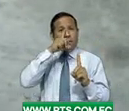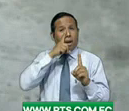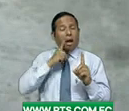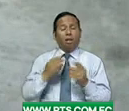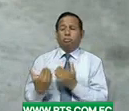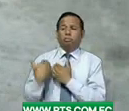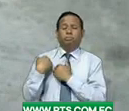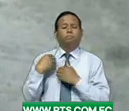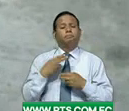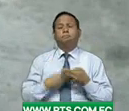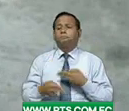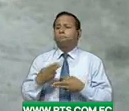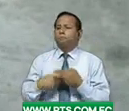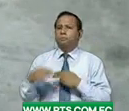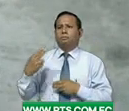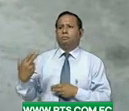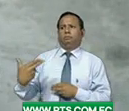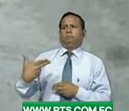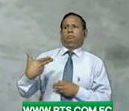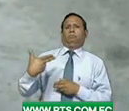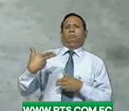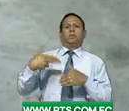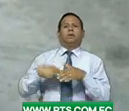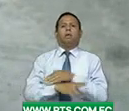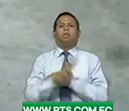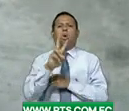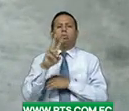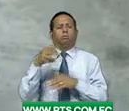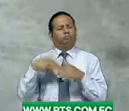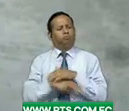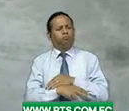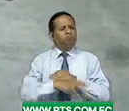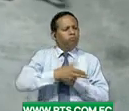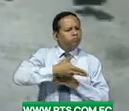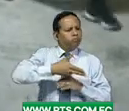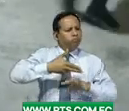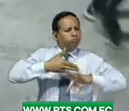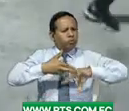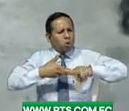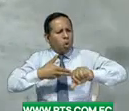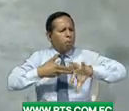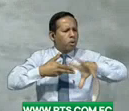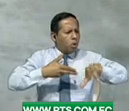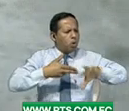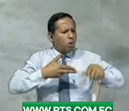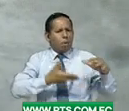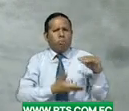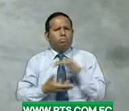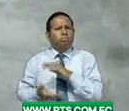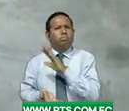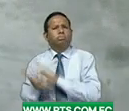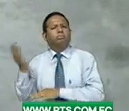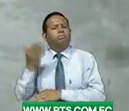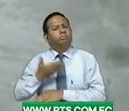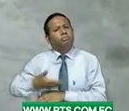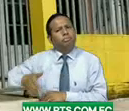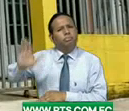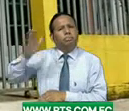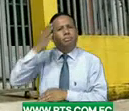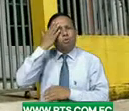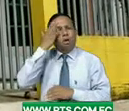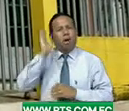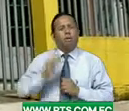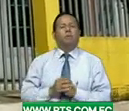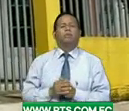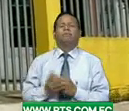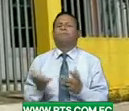al negocio y, amenazándolo con un arma de fuego, proceden a robarle para luego abandonar el lugar con rumbo desconocido.